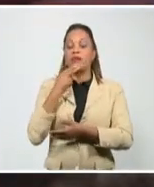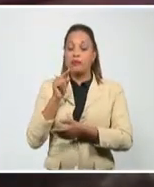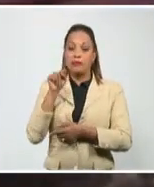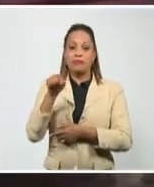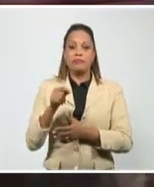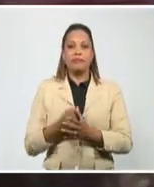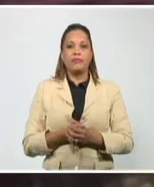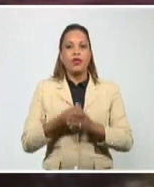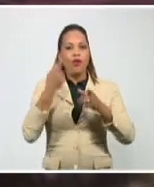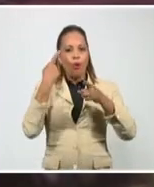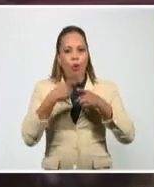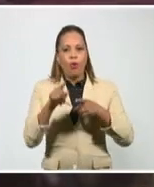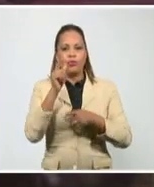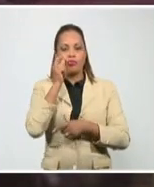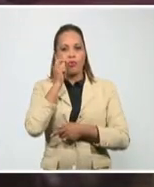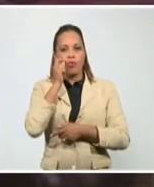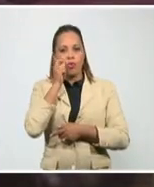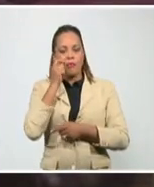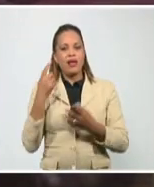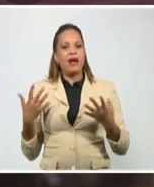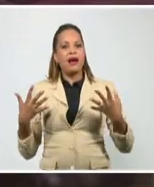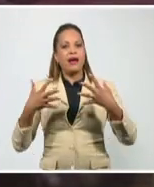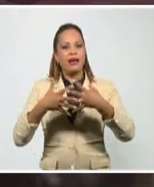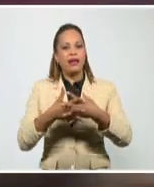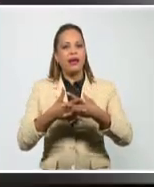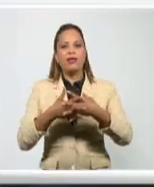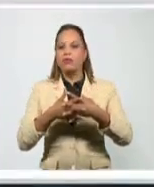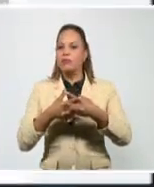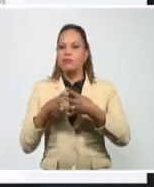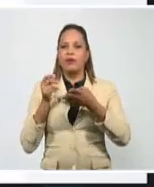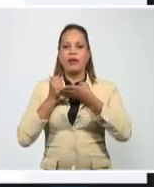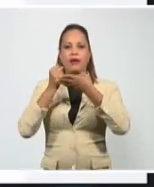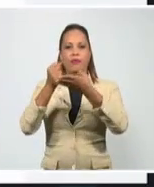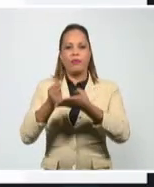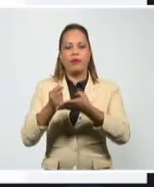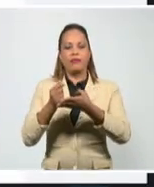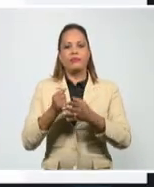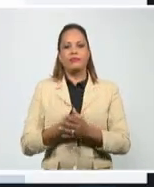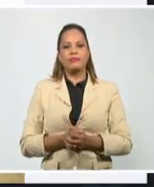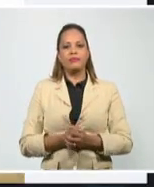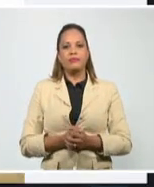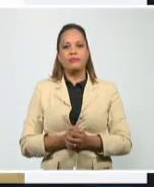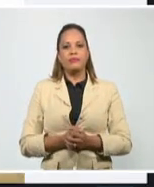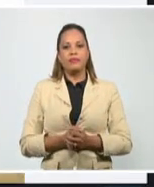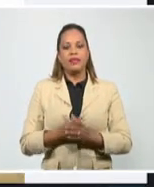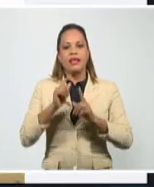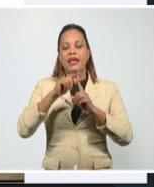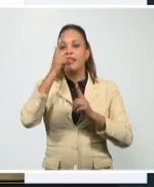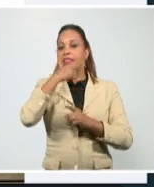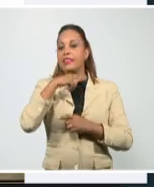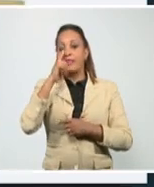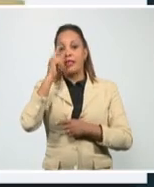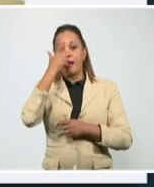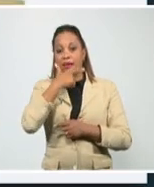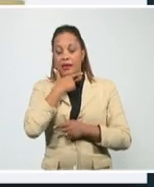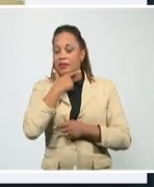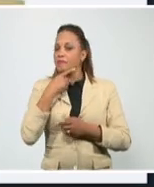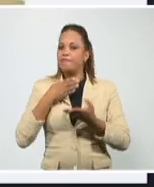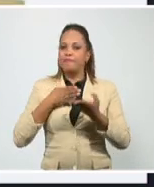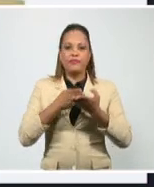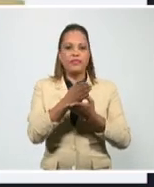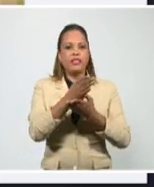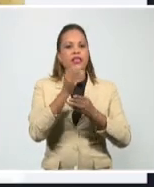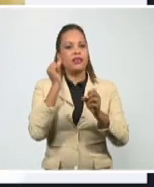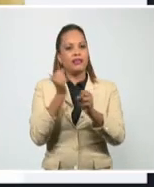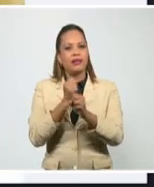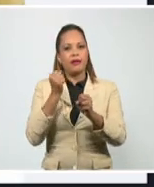Alcántara, aliado en acciones con propósitos subversivos. Bruguera no ha dejado de gestar acciones de